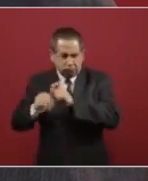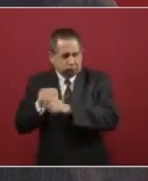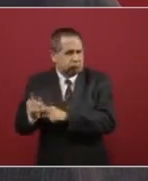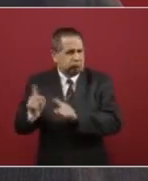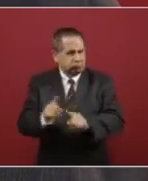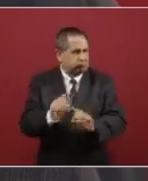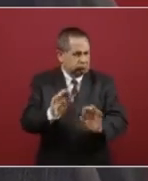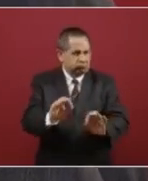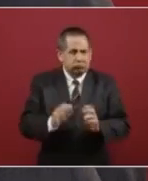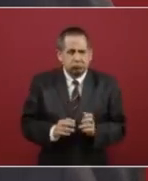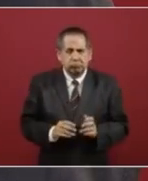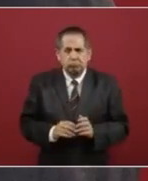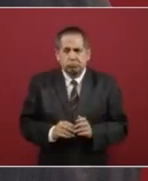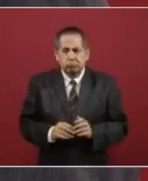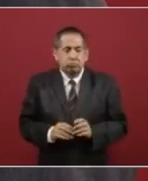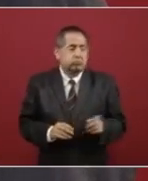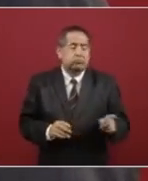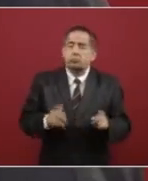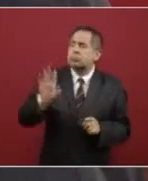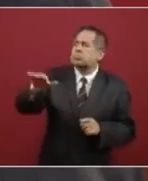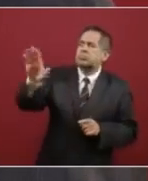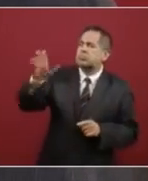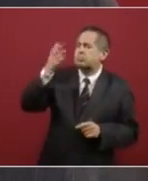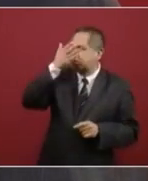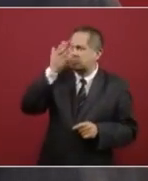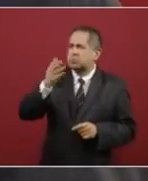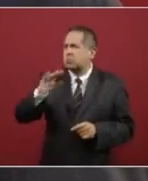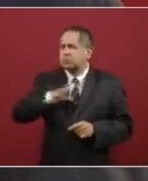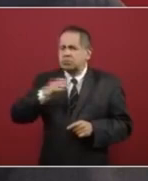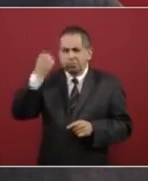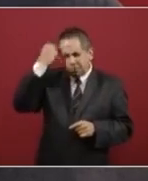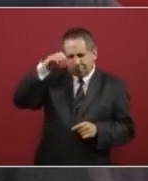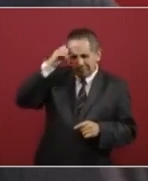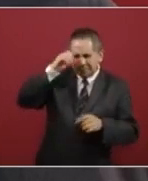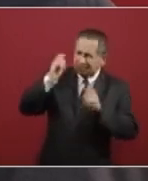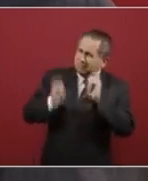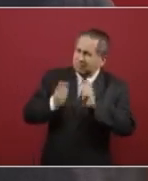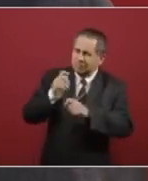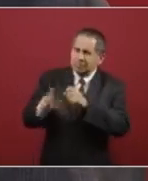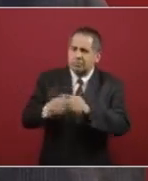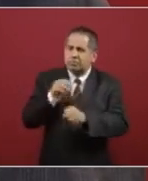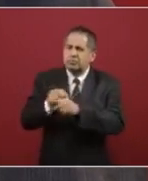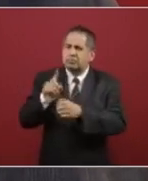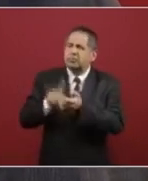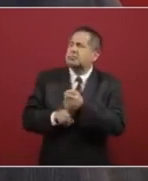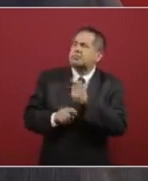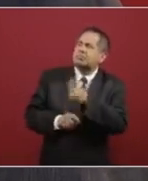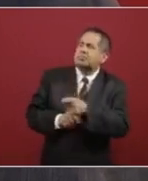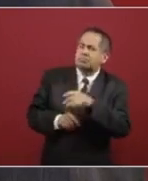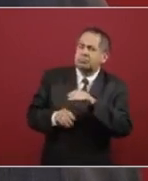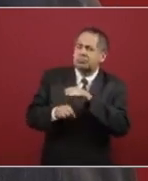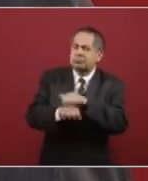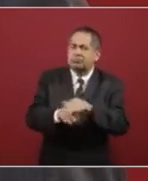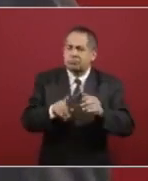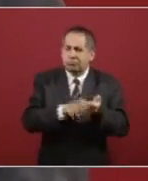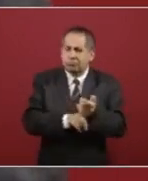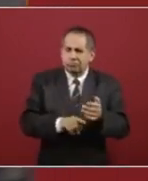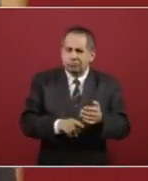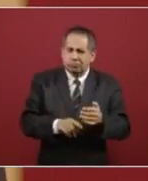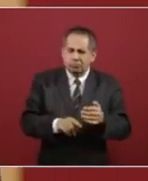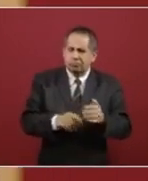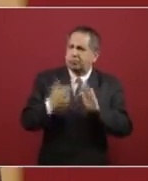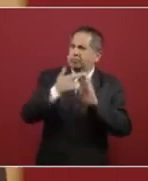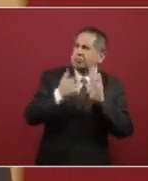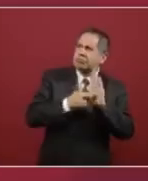que porque no tienen experiencia en asuntos del manejo de la